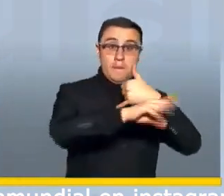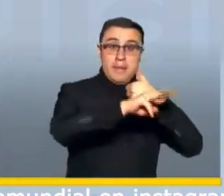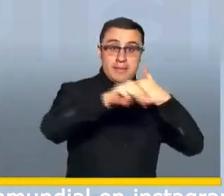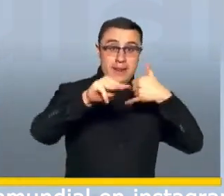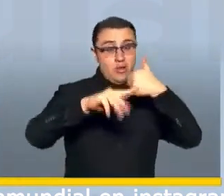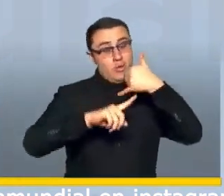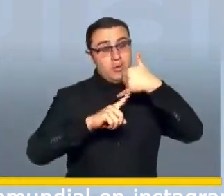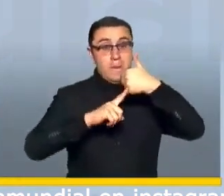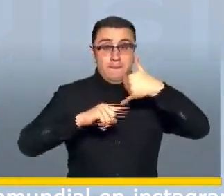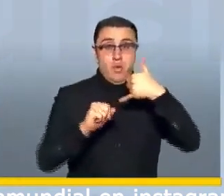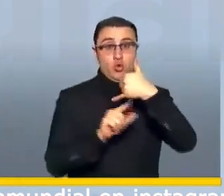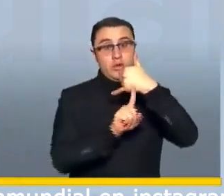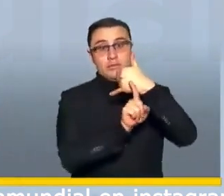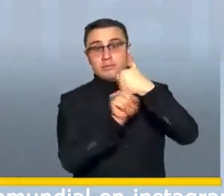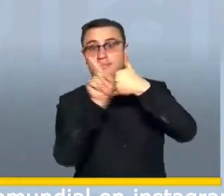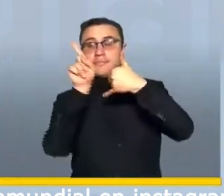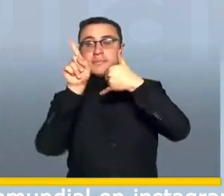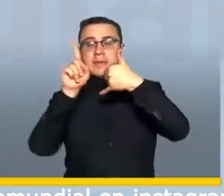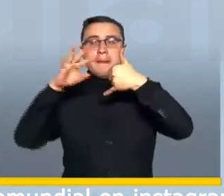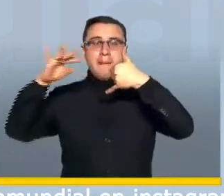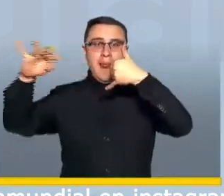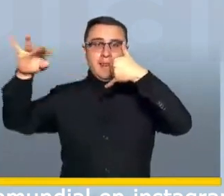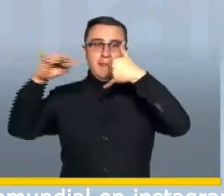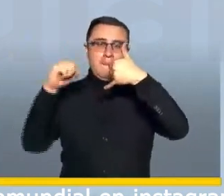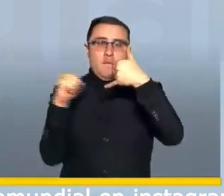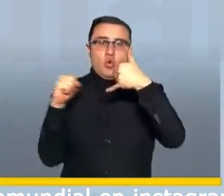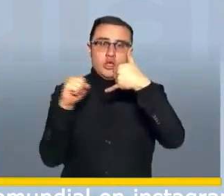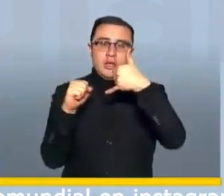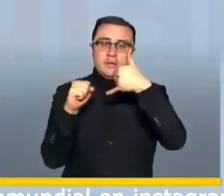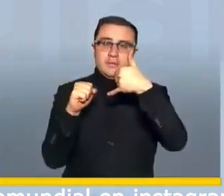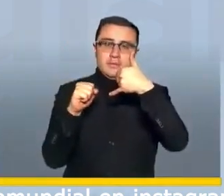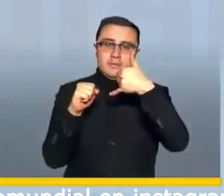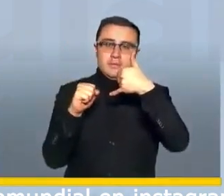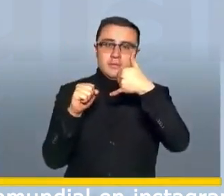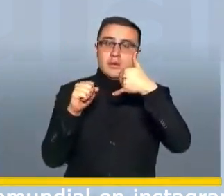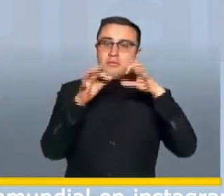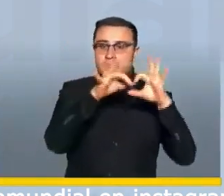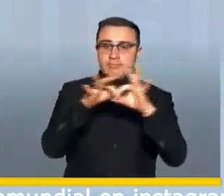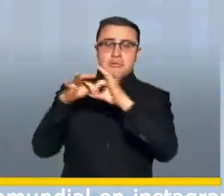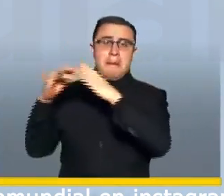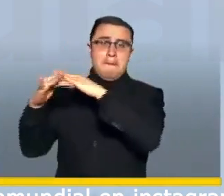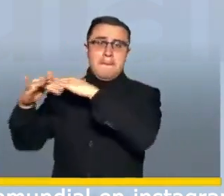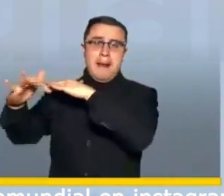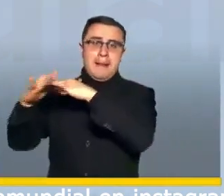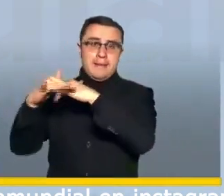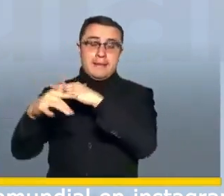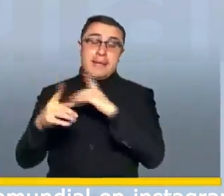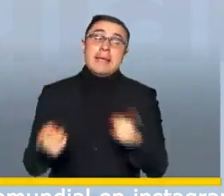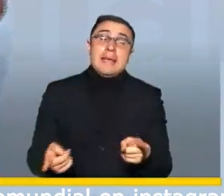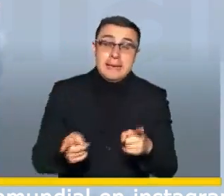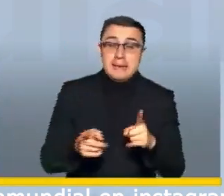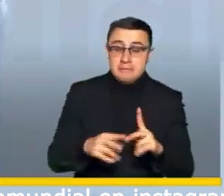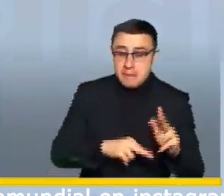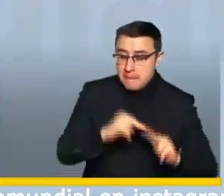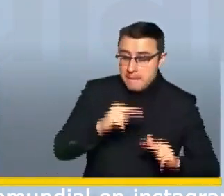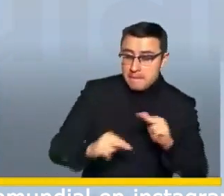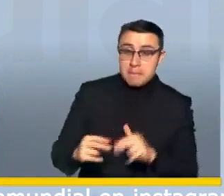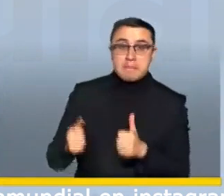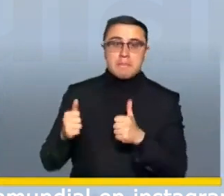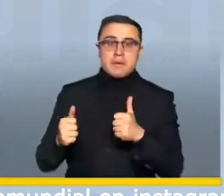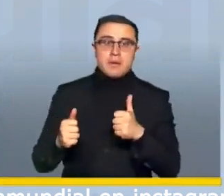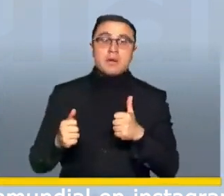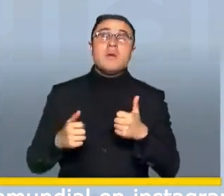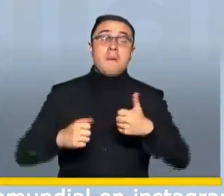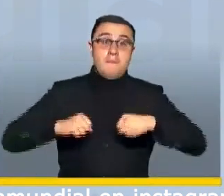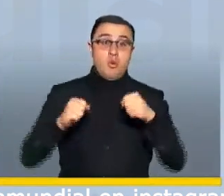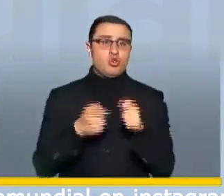por este lado a Bogotá con el mar, y de poder, que es la gracia, que a Bogotá le queda más